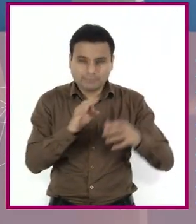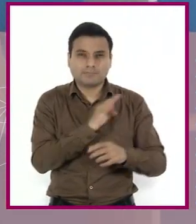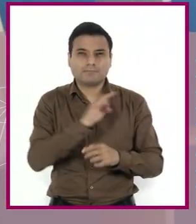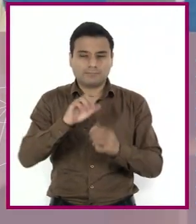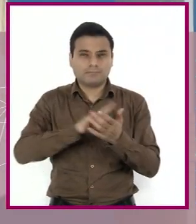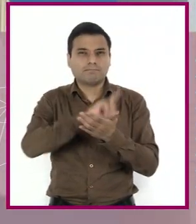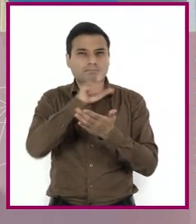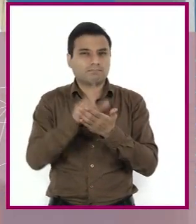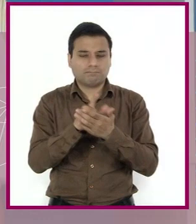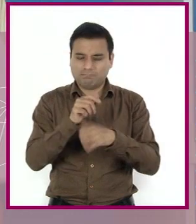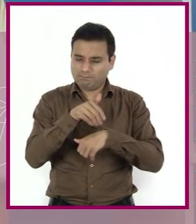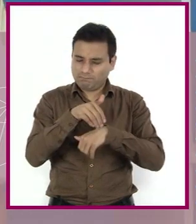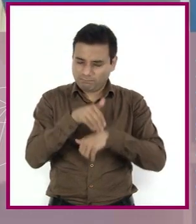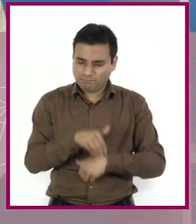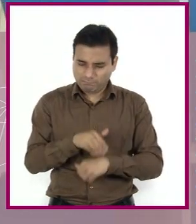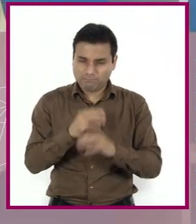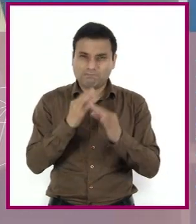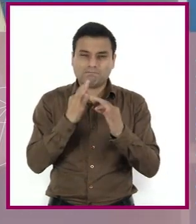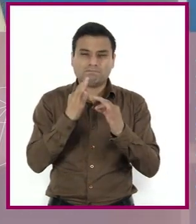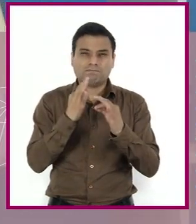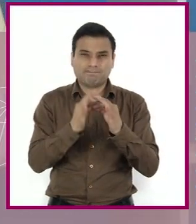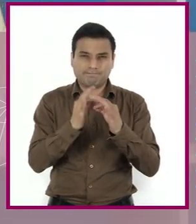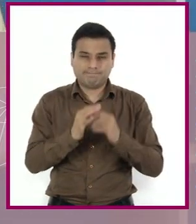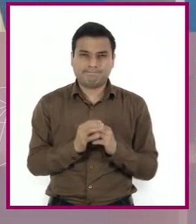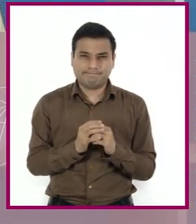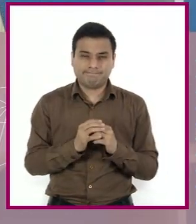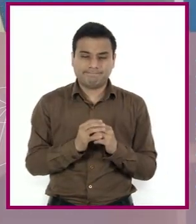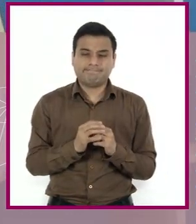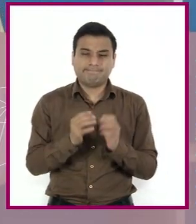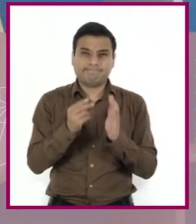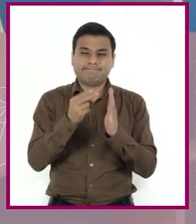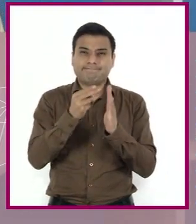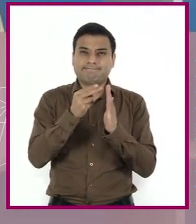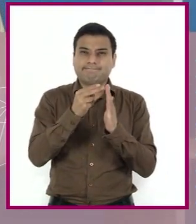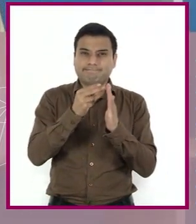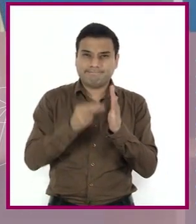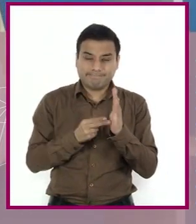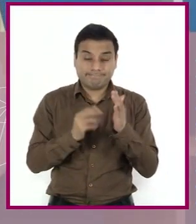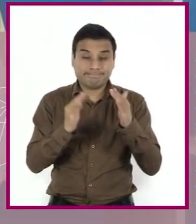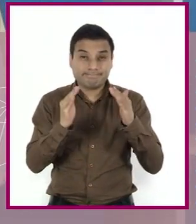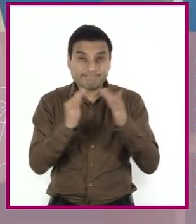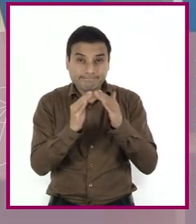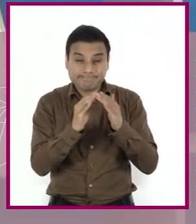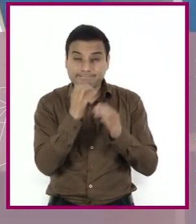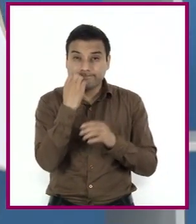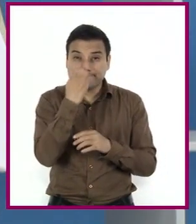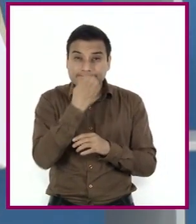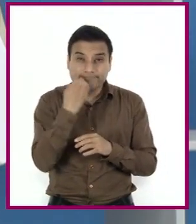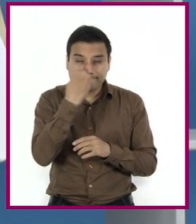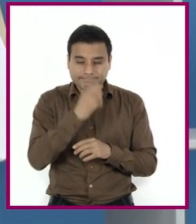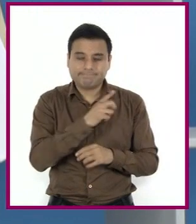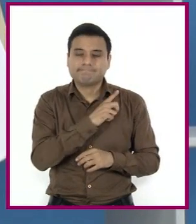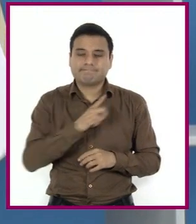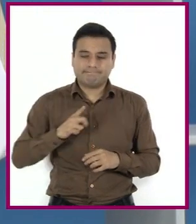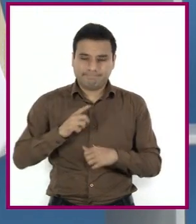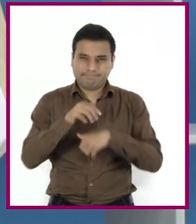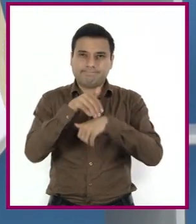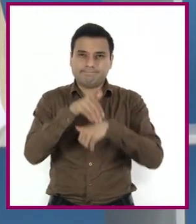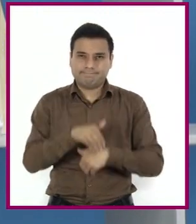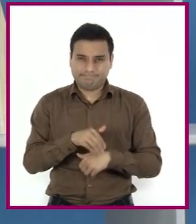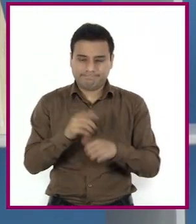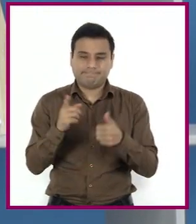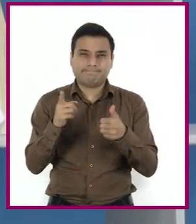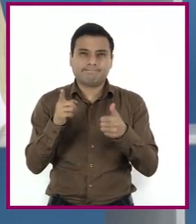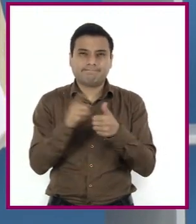y su cumplimiento, empezando por respetar las normas que nos rigen en el hogar y en la escuela, pues todas ellas tienen